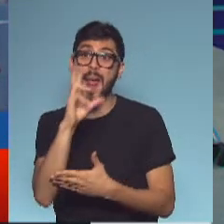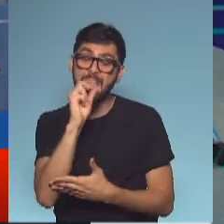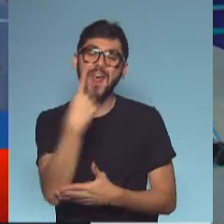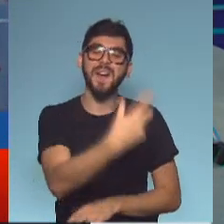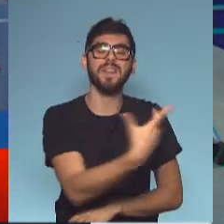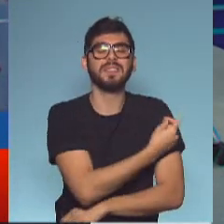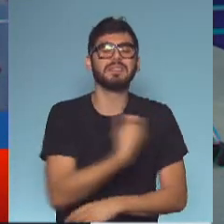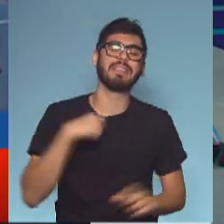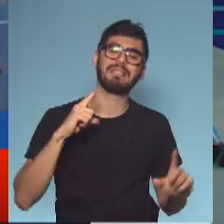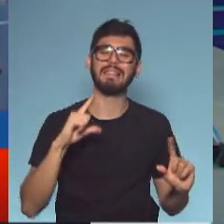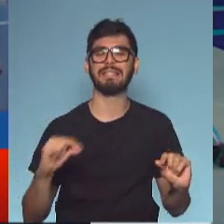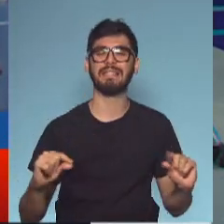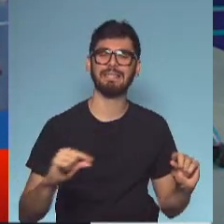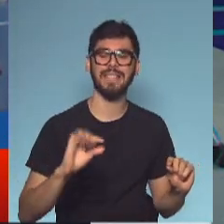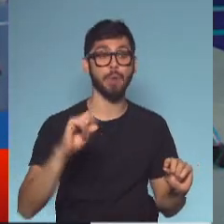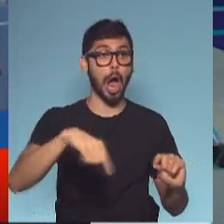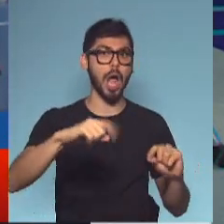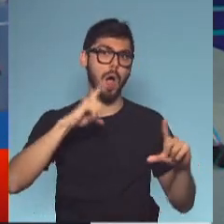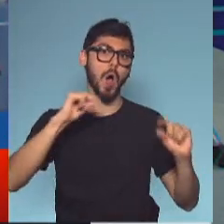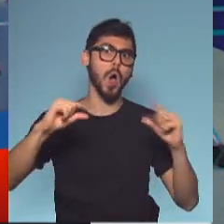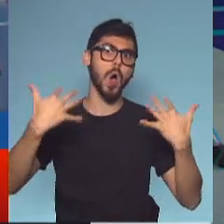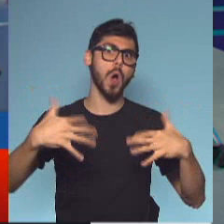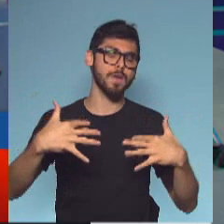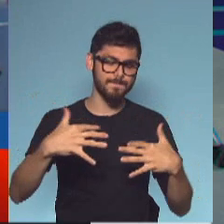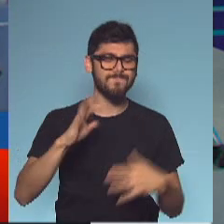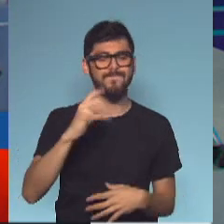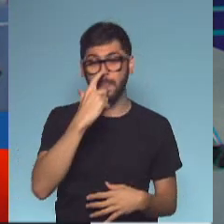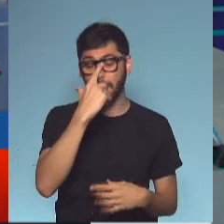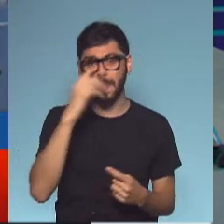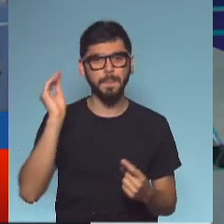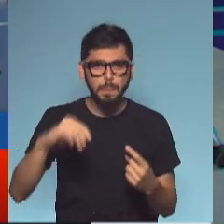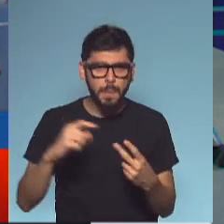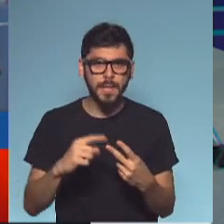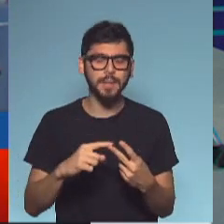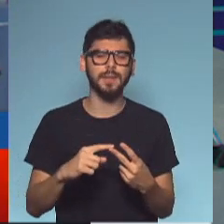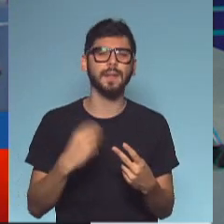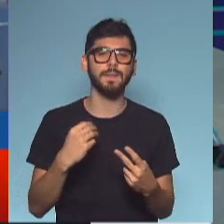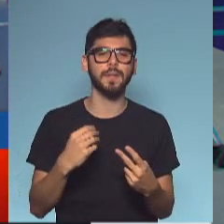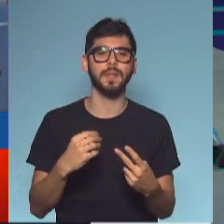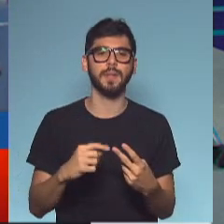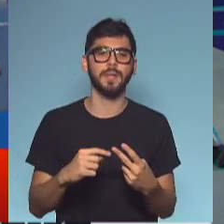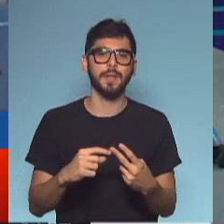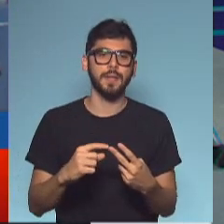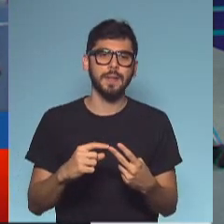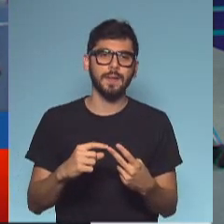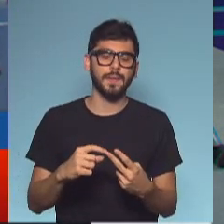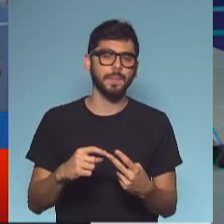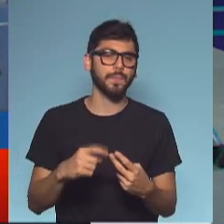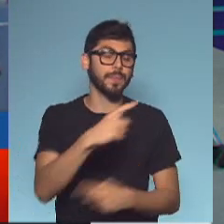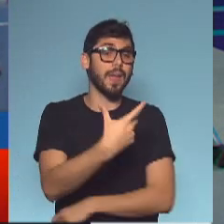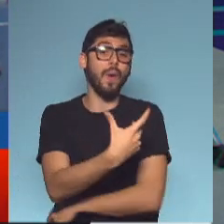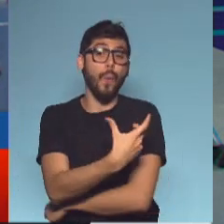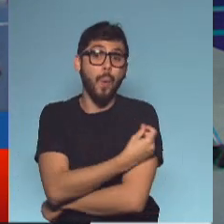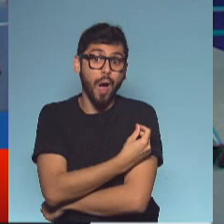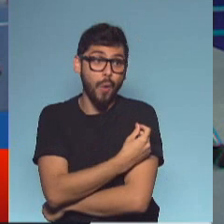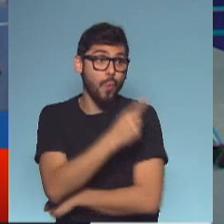ética, pero no hubiera sido tan estruendosa como lo es ahora, ¿no? Me parece que no solo eso, sino tiene un componente más feliz, que es que detrás de su vacunación